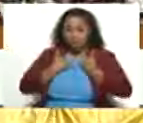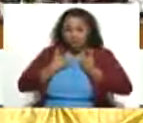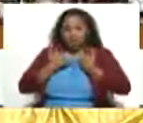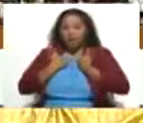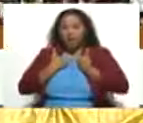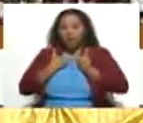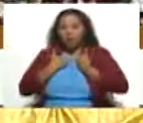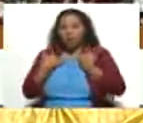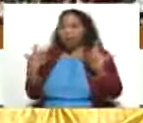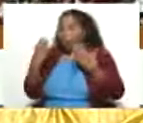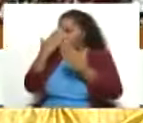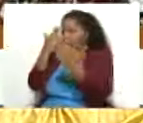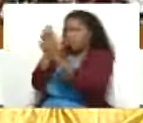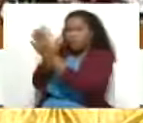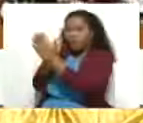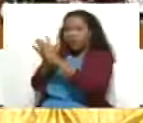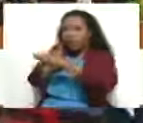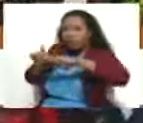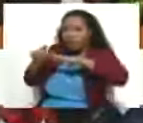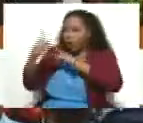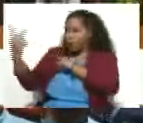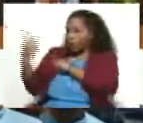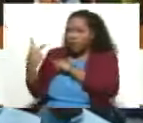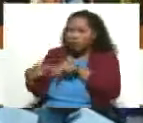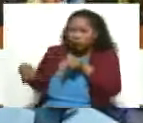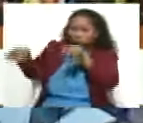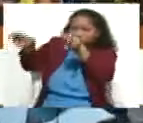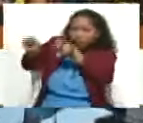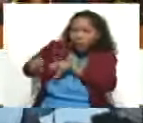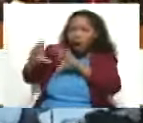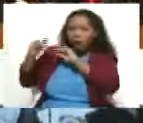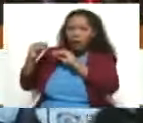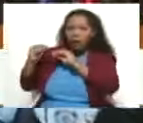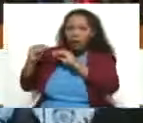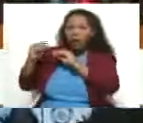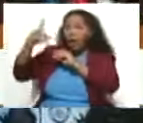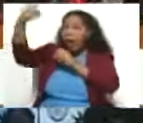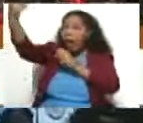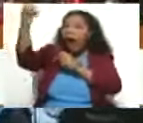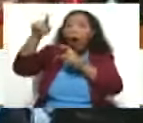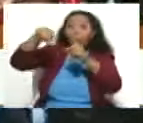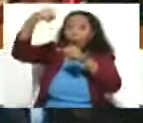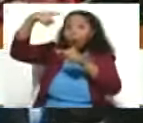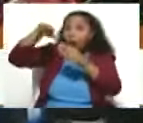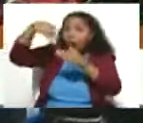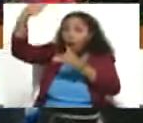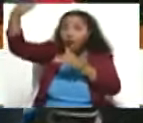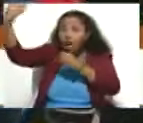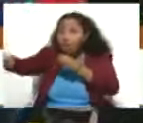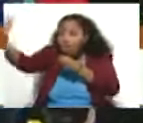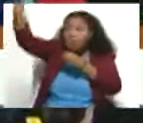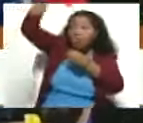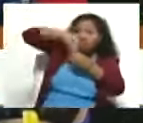con los guyaneses sentaditos. No tiene que intervenir nadie más.